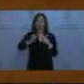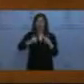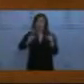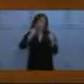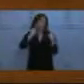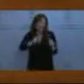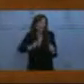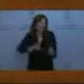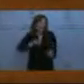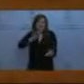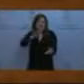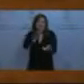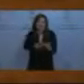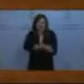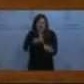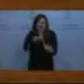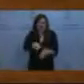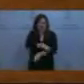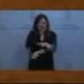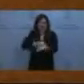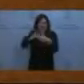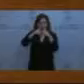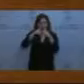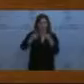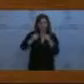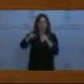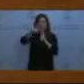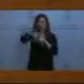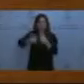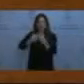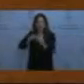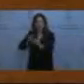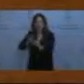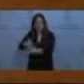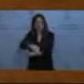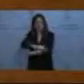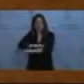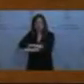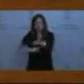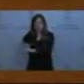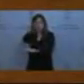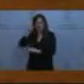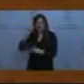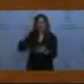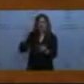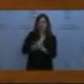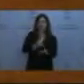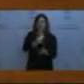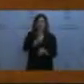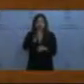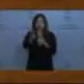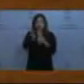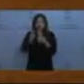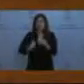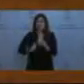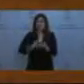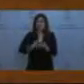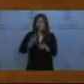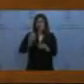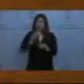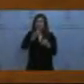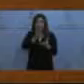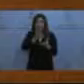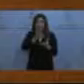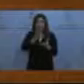regional. Háganlo ustedes en el Parlamento Nacional. O vuelvo a repetirle lo mismo que ya les comenté. O acaso es que no pueden o